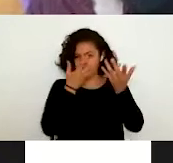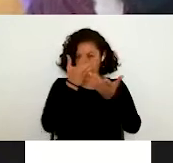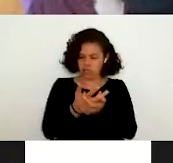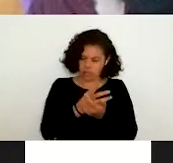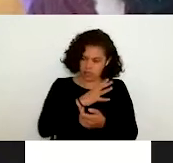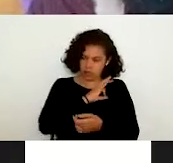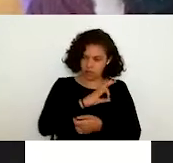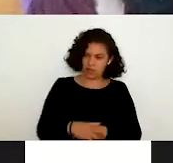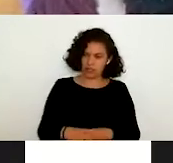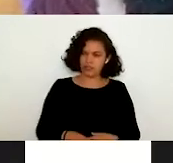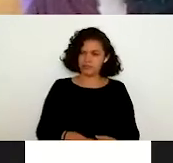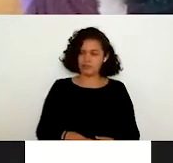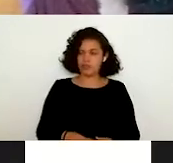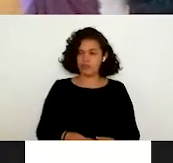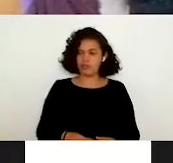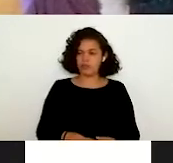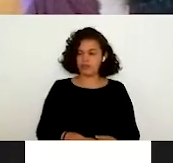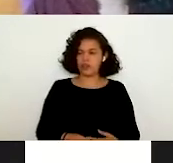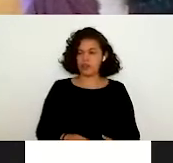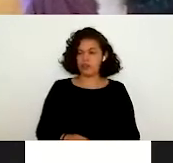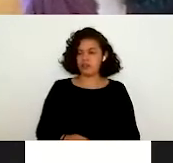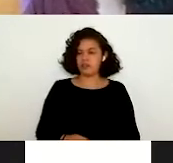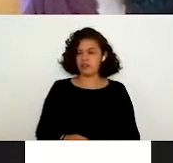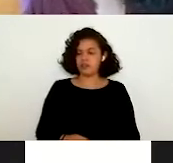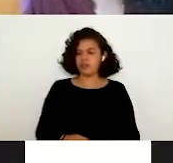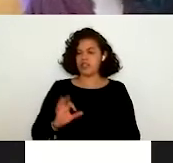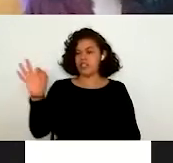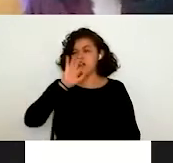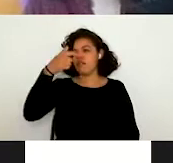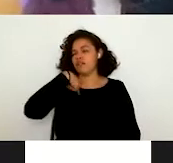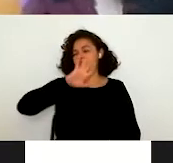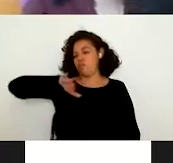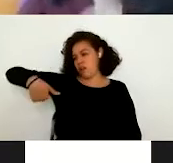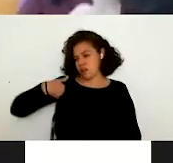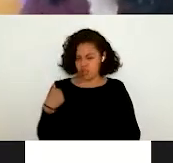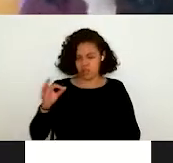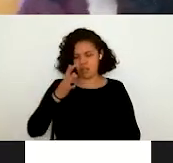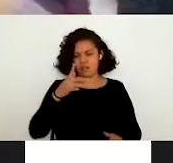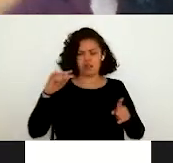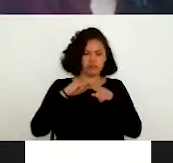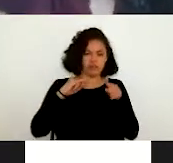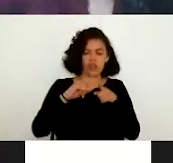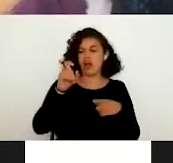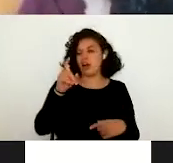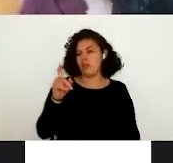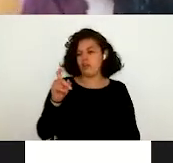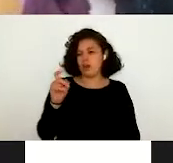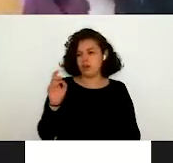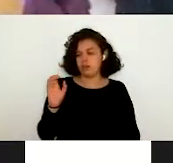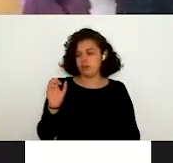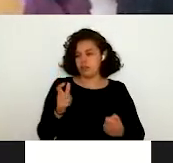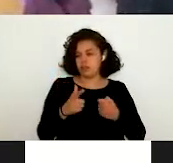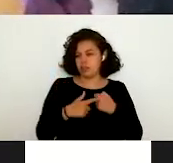y posiblemente tener yo los refrigerios, ¿no? No sé, un sándwich, agua, ¿no? Entonces, por eso